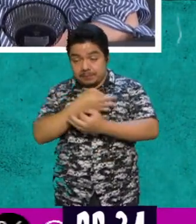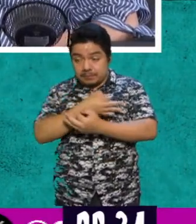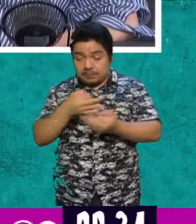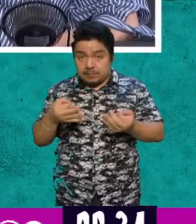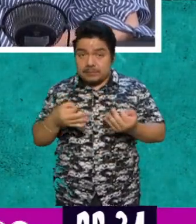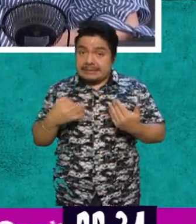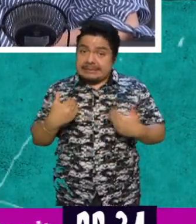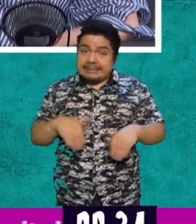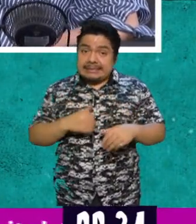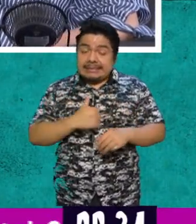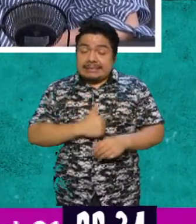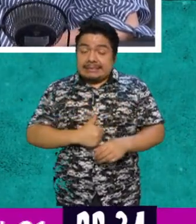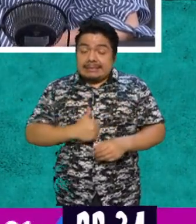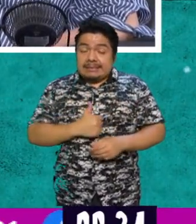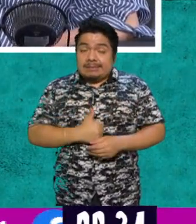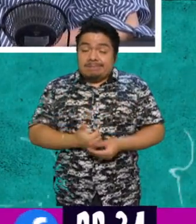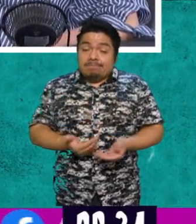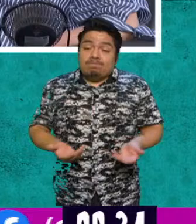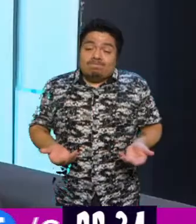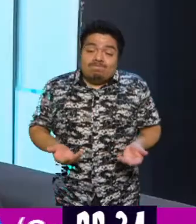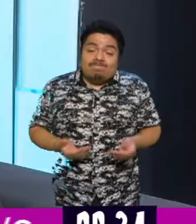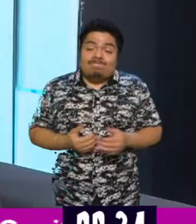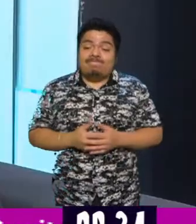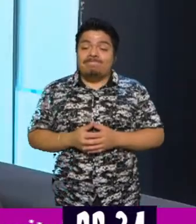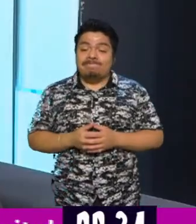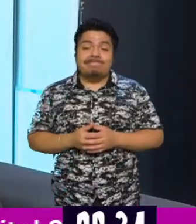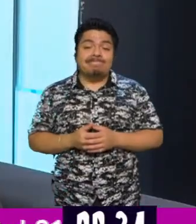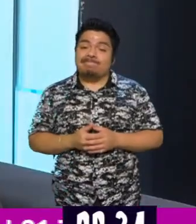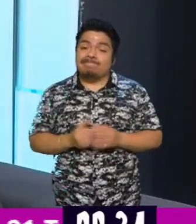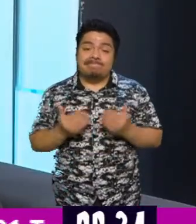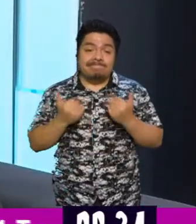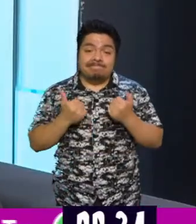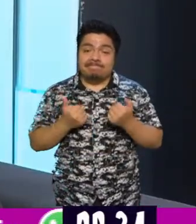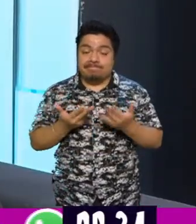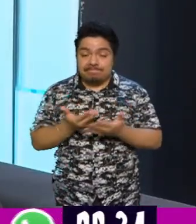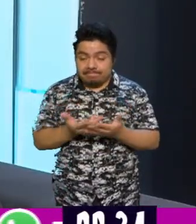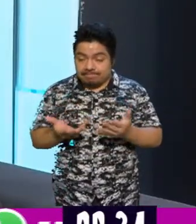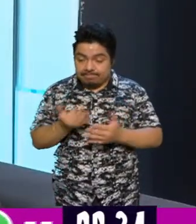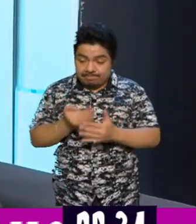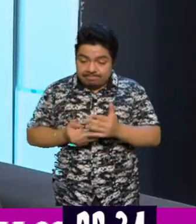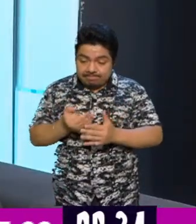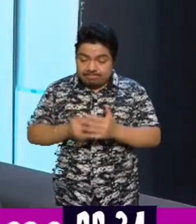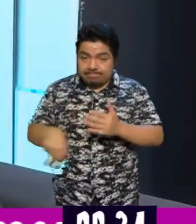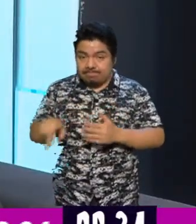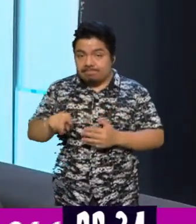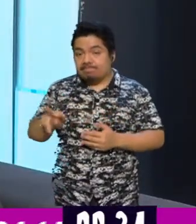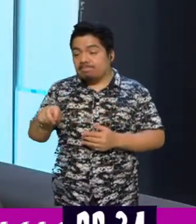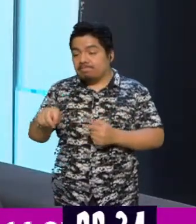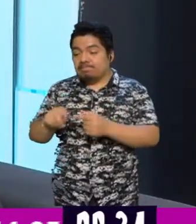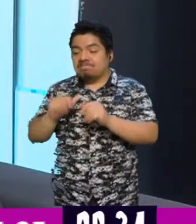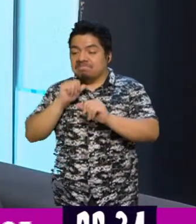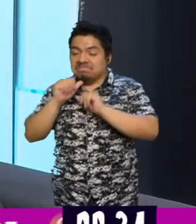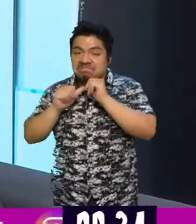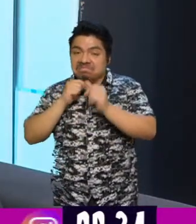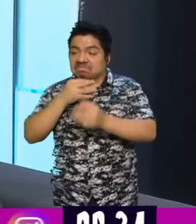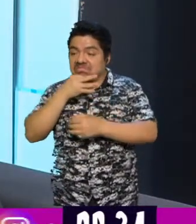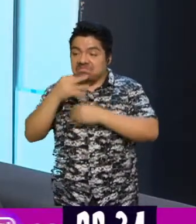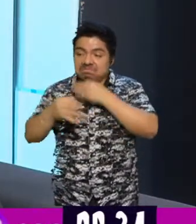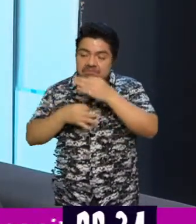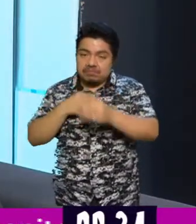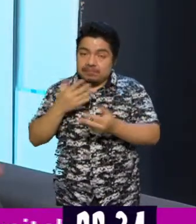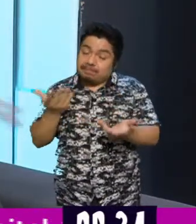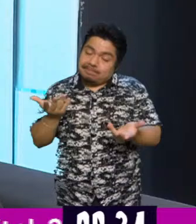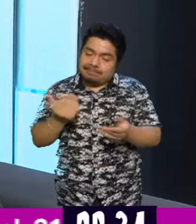que lamentablemente pues no tuvo el eco que debería tener en los medios, ¿no? Por distintas razones, pero